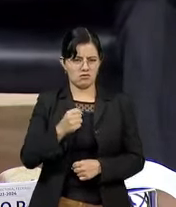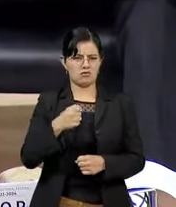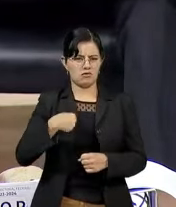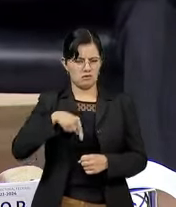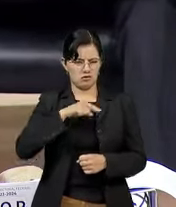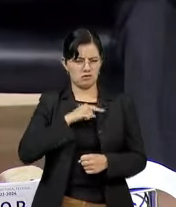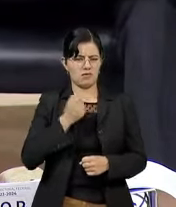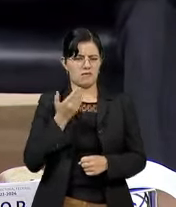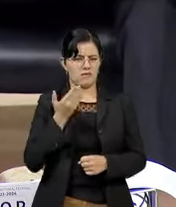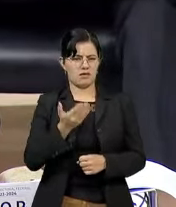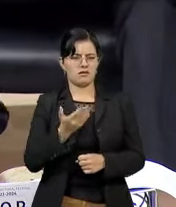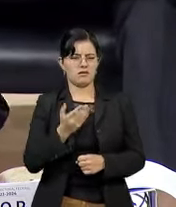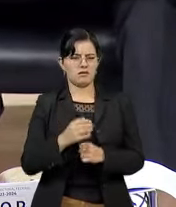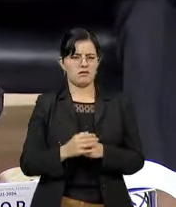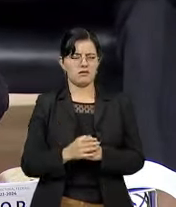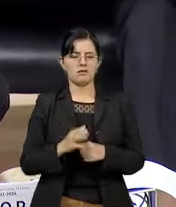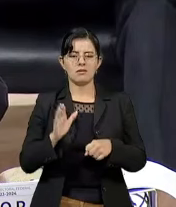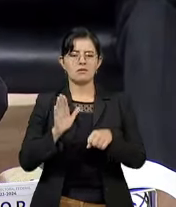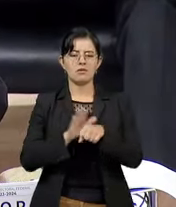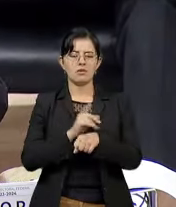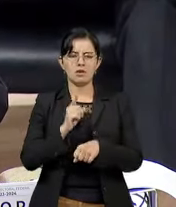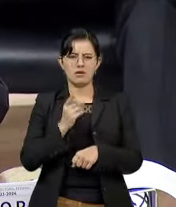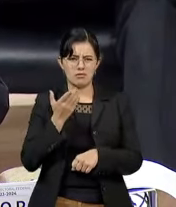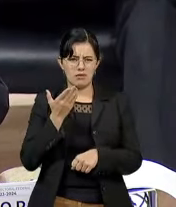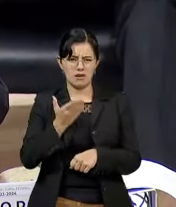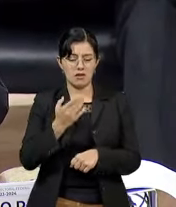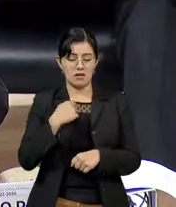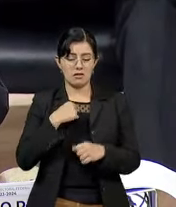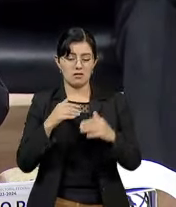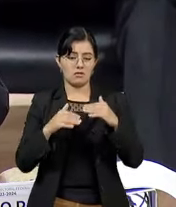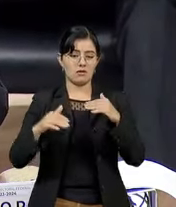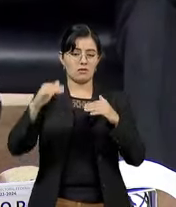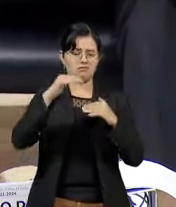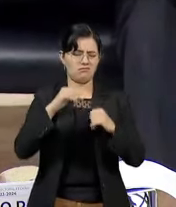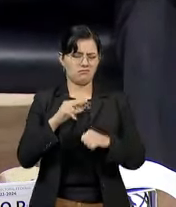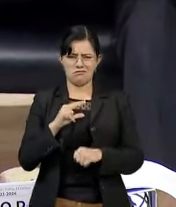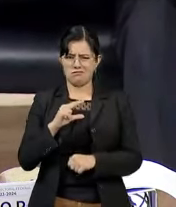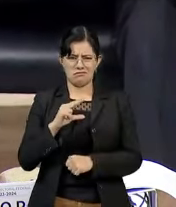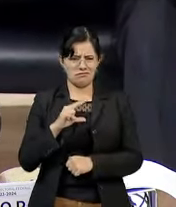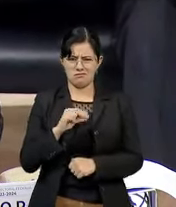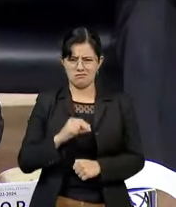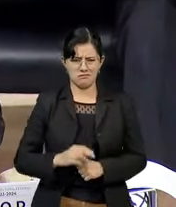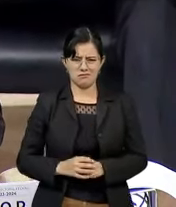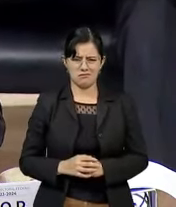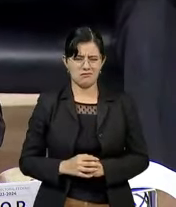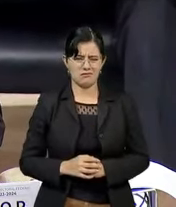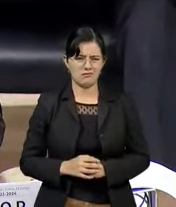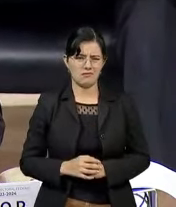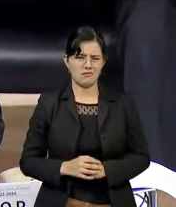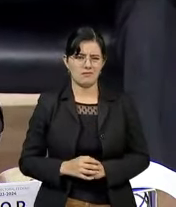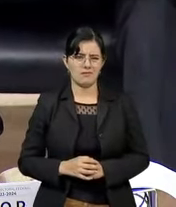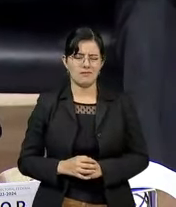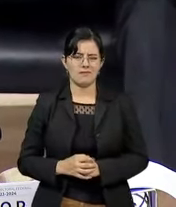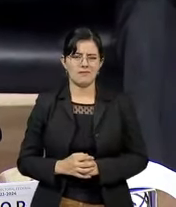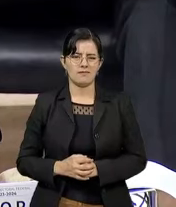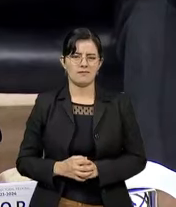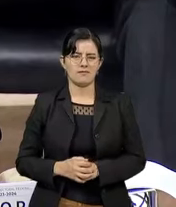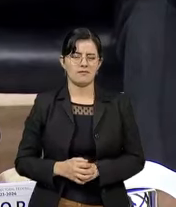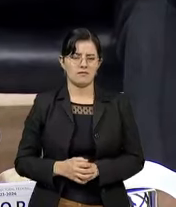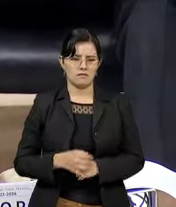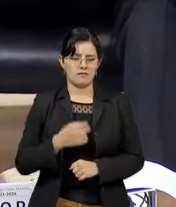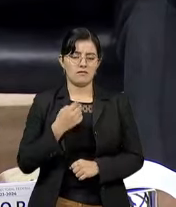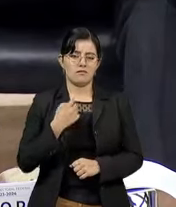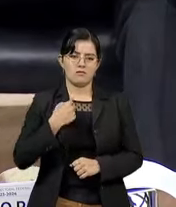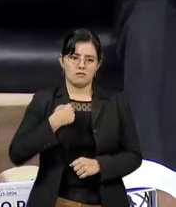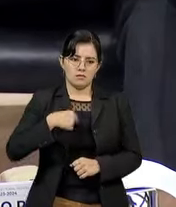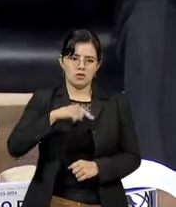exigiendo porque no exigimos ninguna ventaja ni de ninguna naturaleza